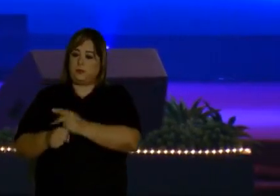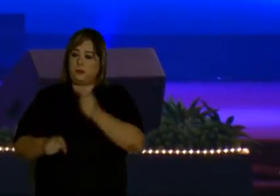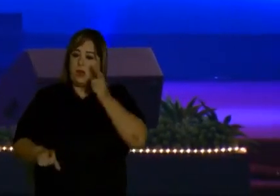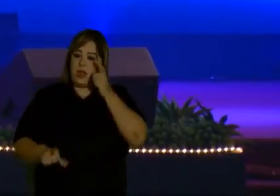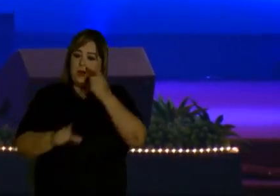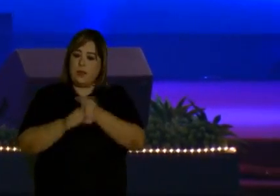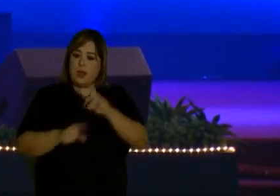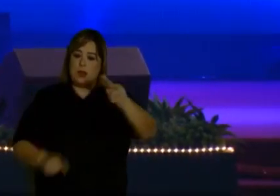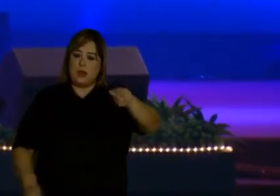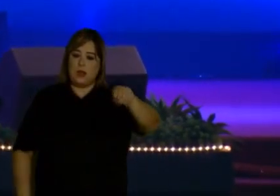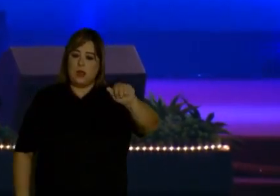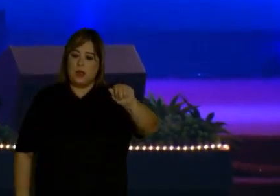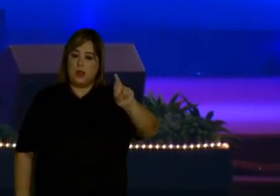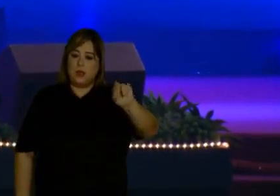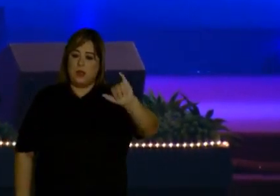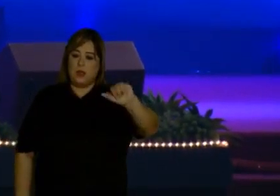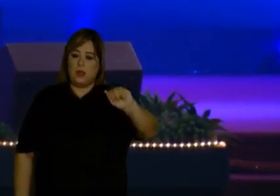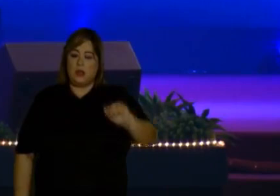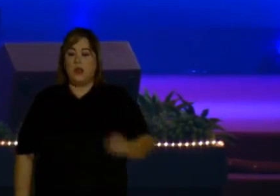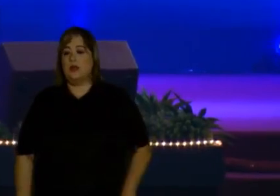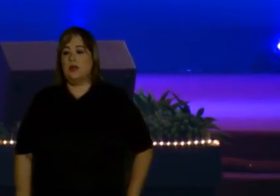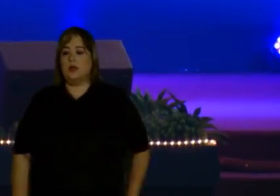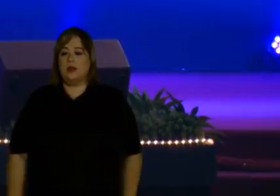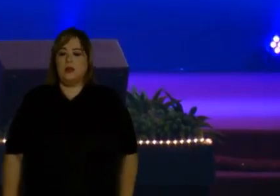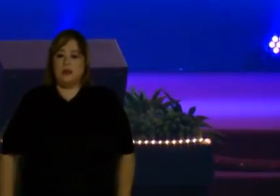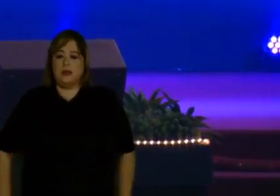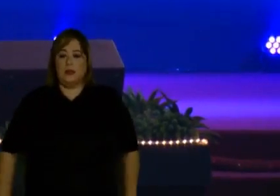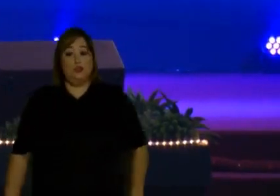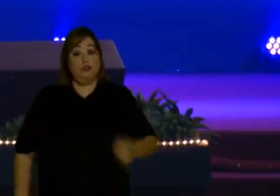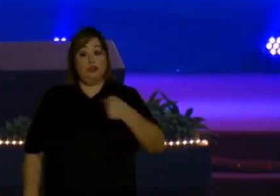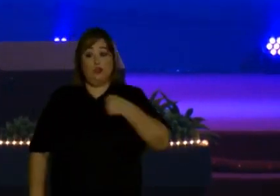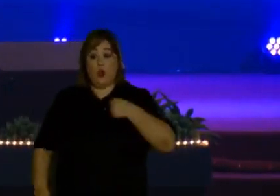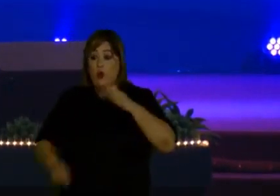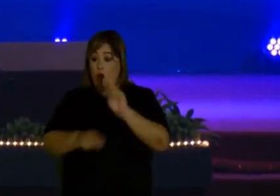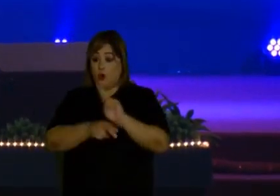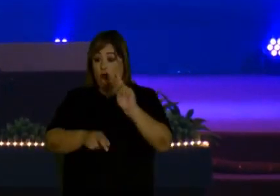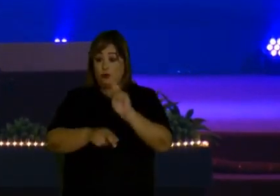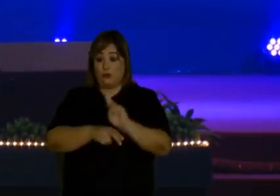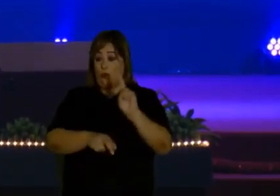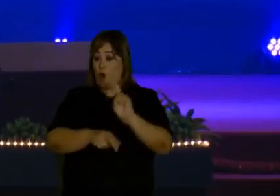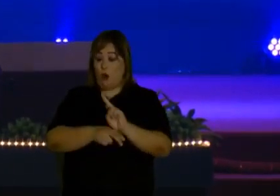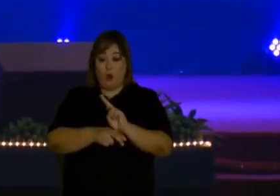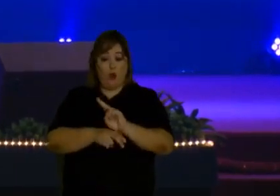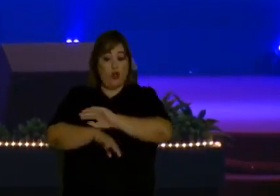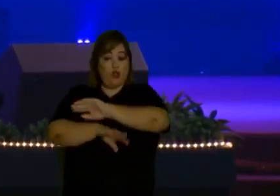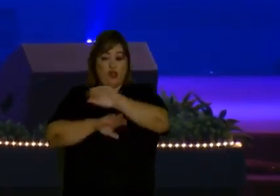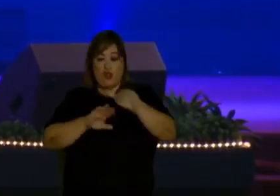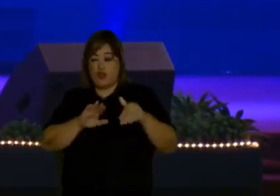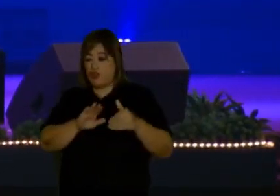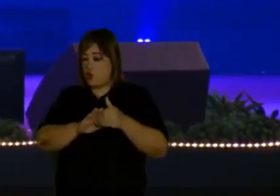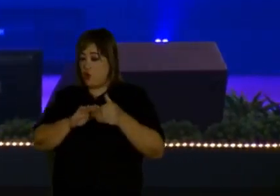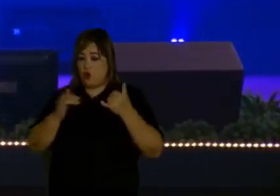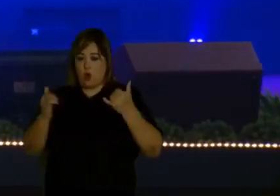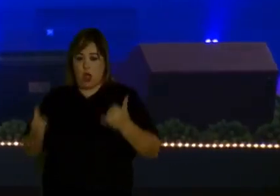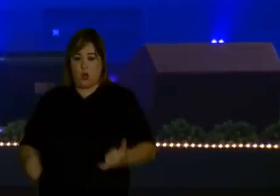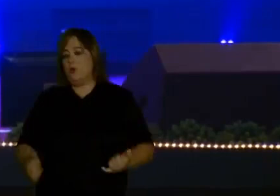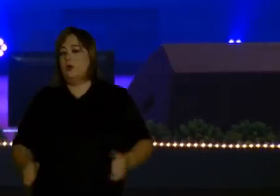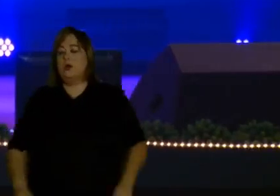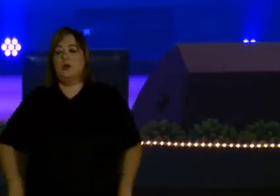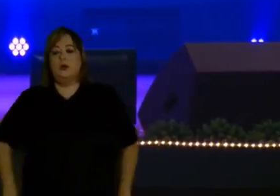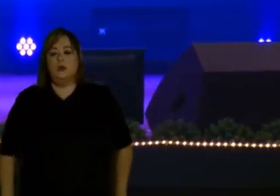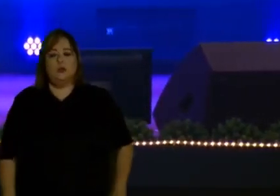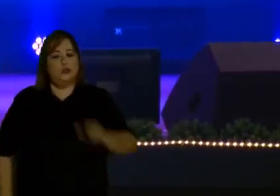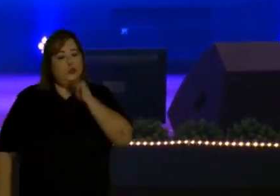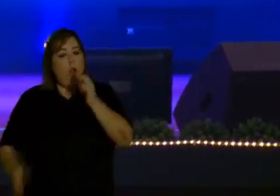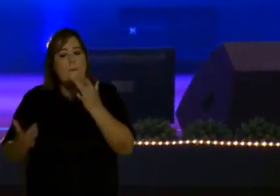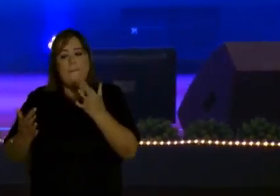me la estrené, esto es rápido, yo no puedo dejar nada sin estrenar, uno nunca sabe, estrénelo todo, siempre, póngaselo todo, ¿verdad? Eso de dejar